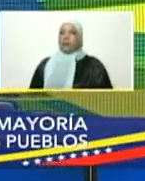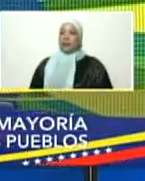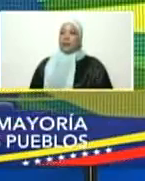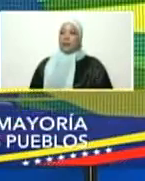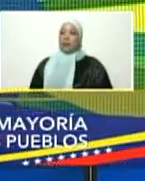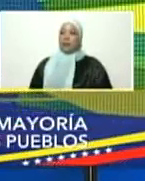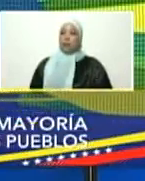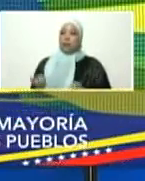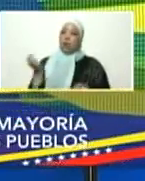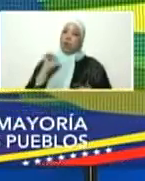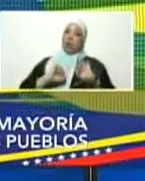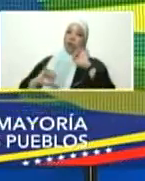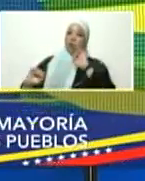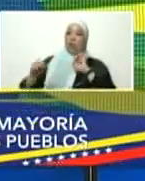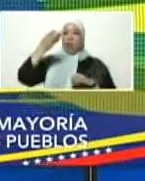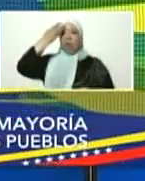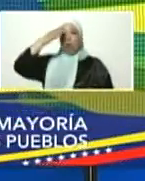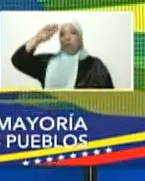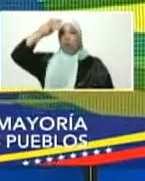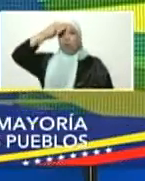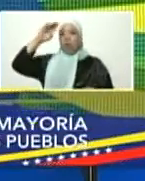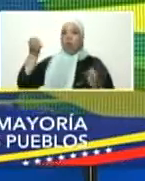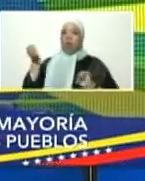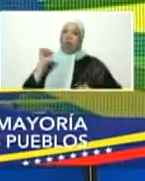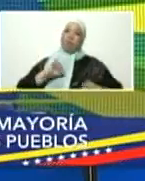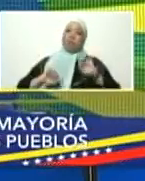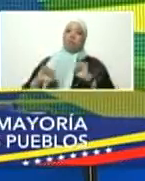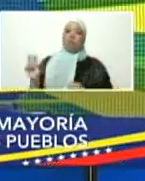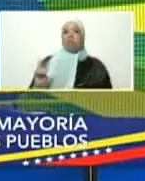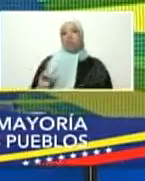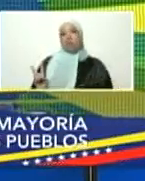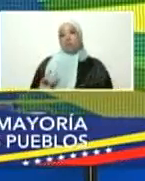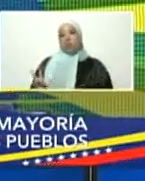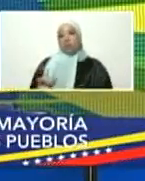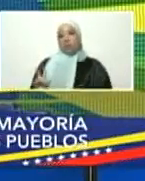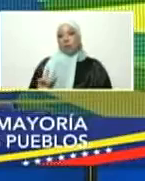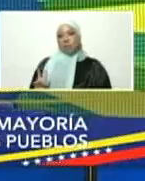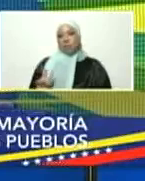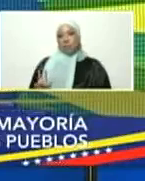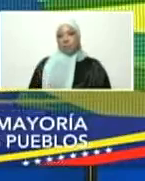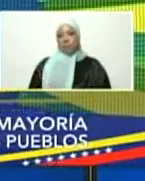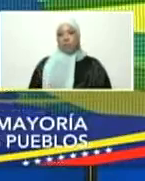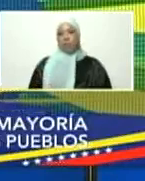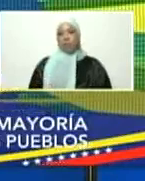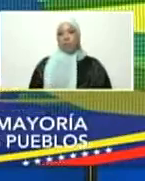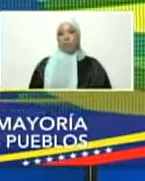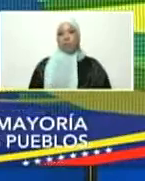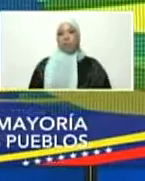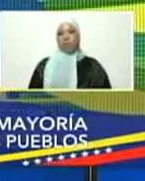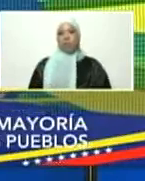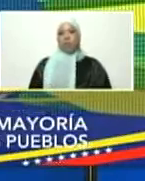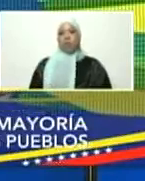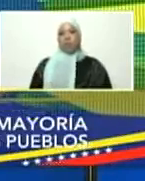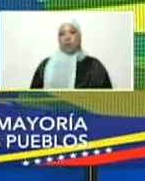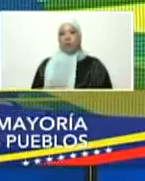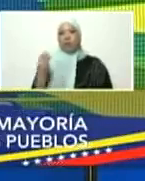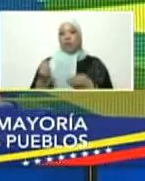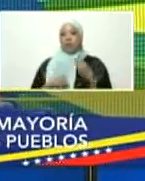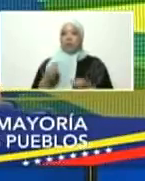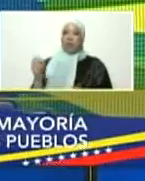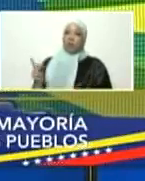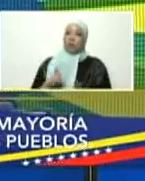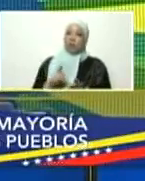para defender a Cuba, para defender a Venezuela, humildemente, sin habérselo pedido, defender el derecho a la